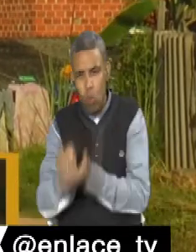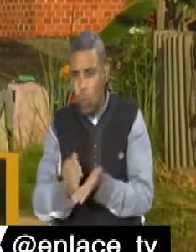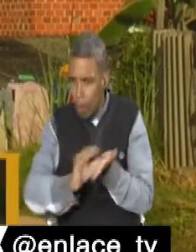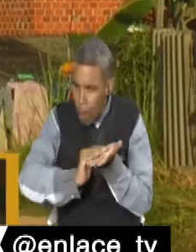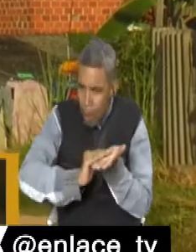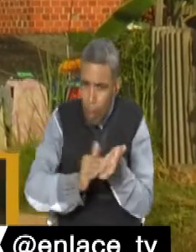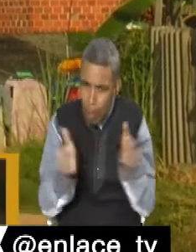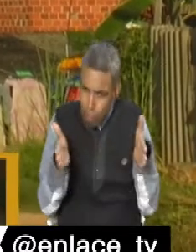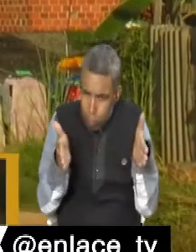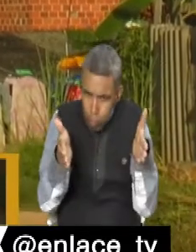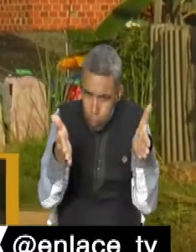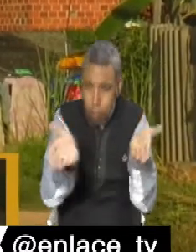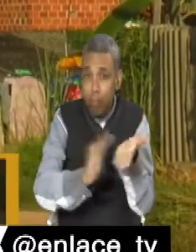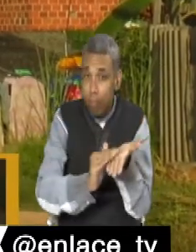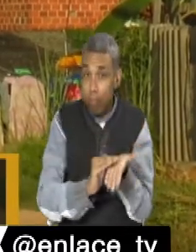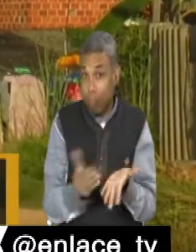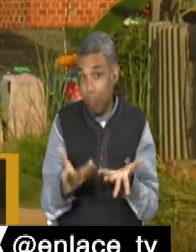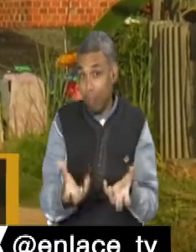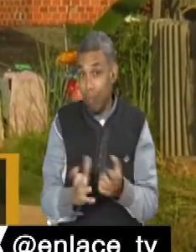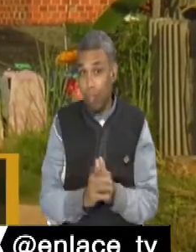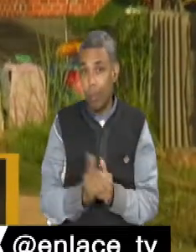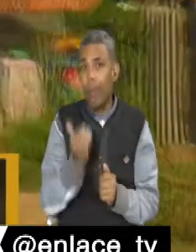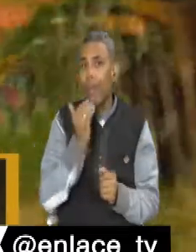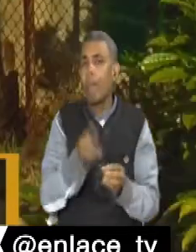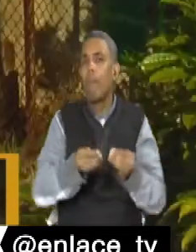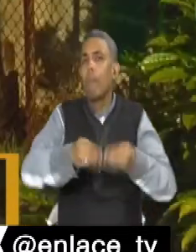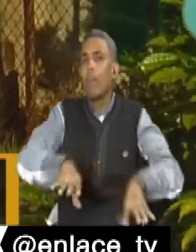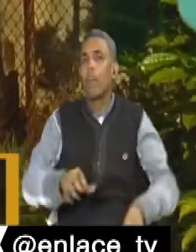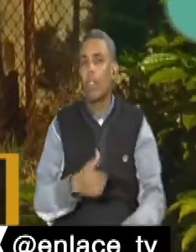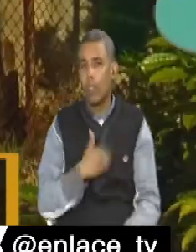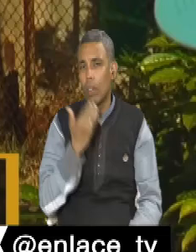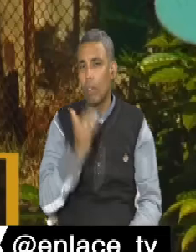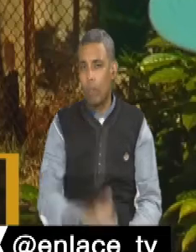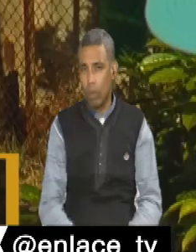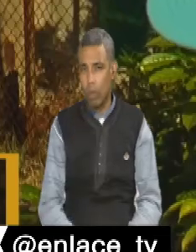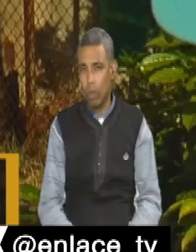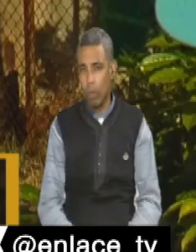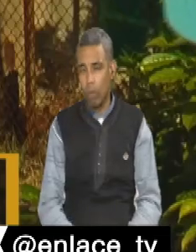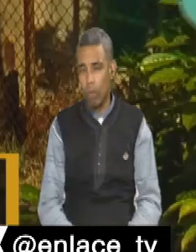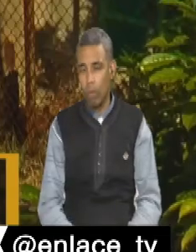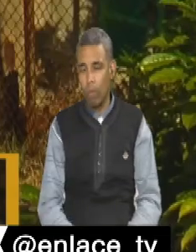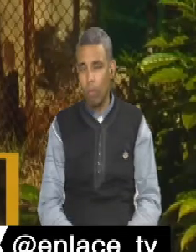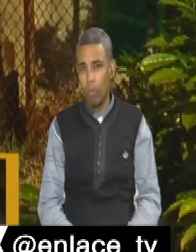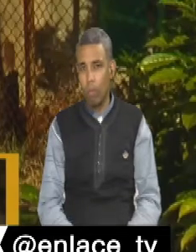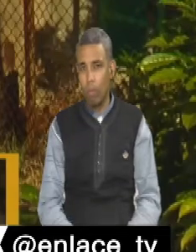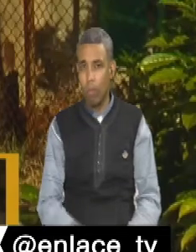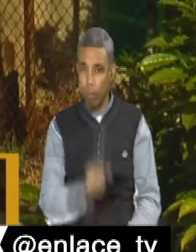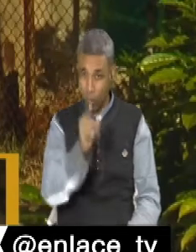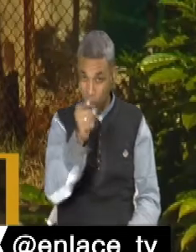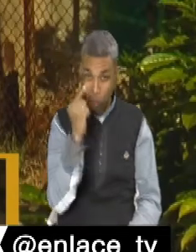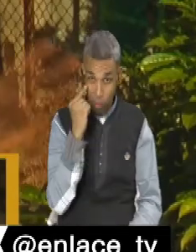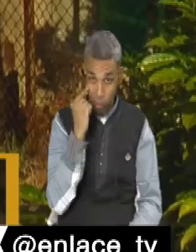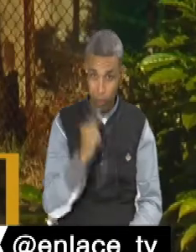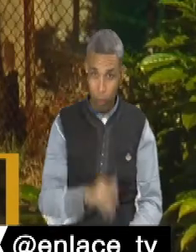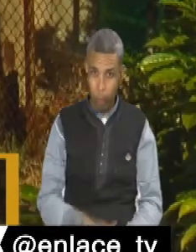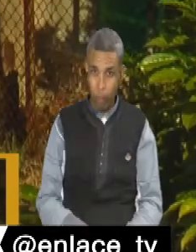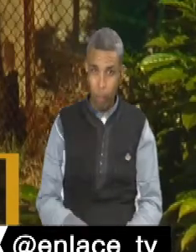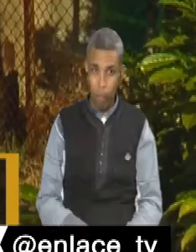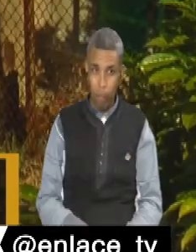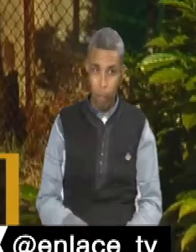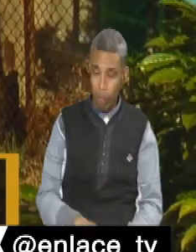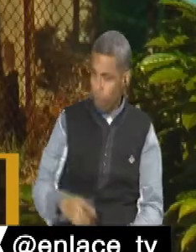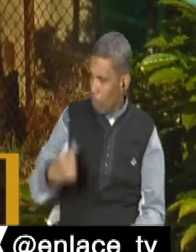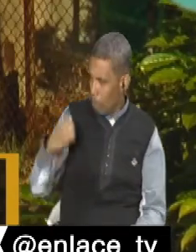la oportunidad de que la obra quede totalmente terminada. Totalmente, porque como usted alcanza a visualizar en la parte